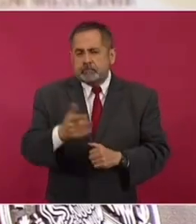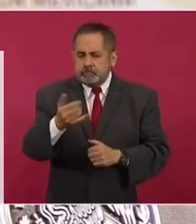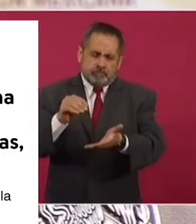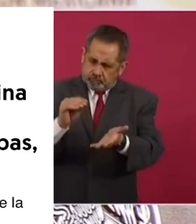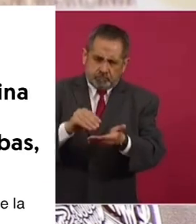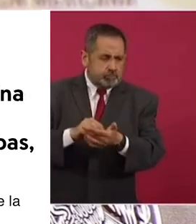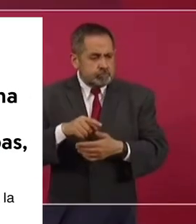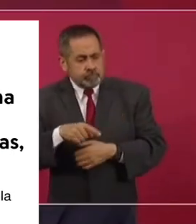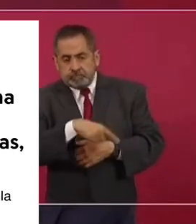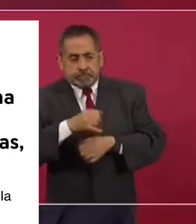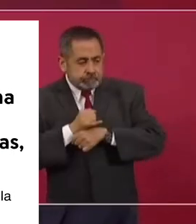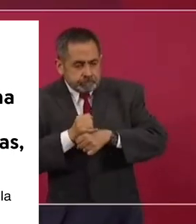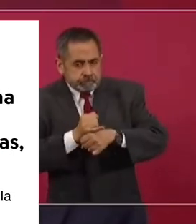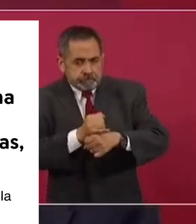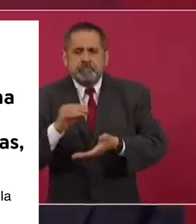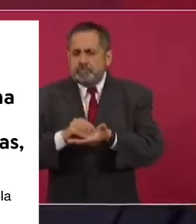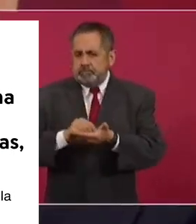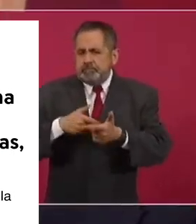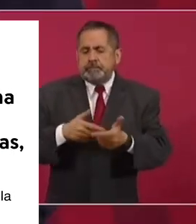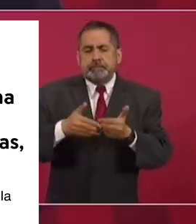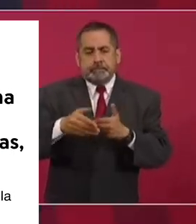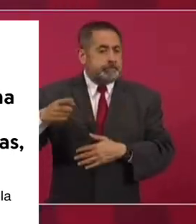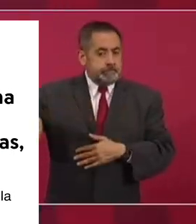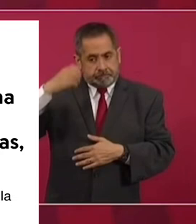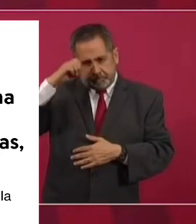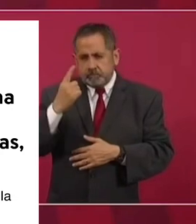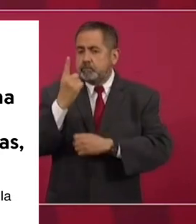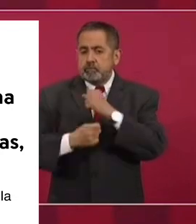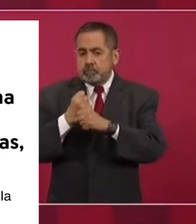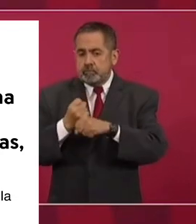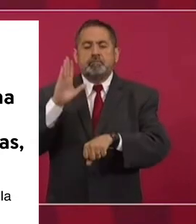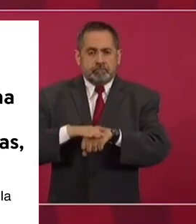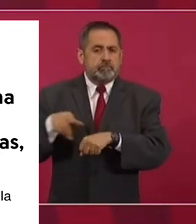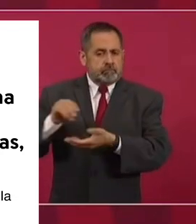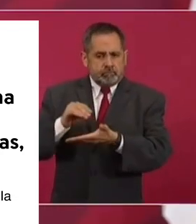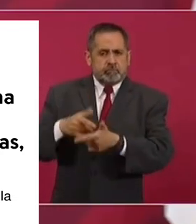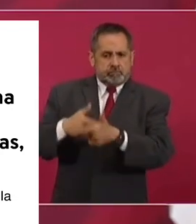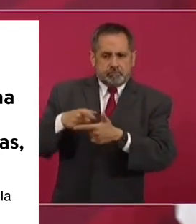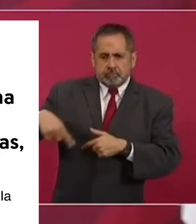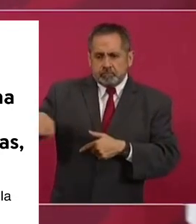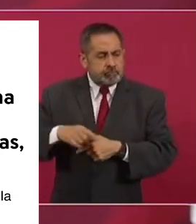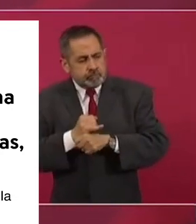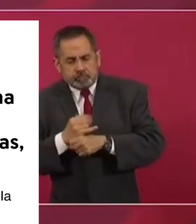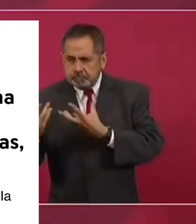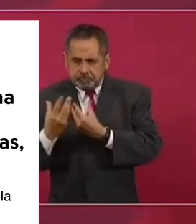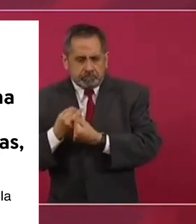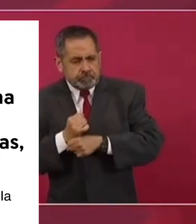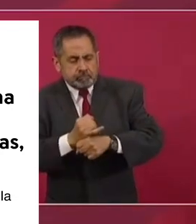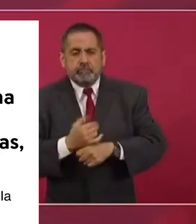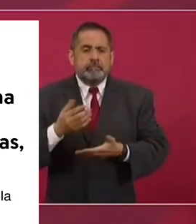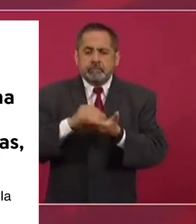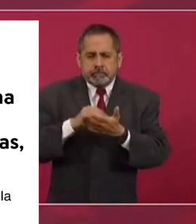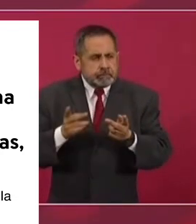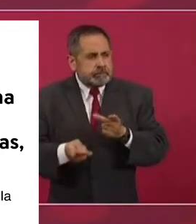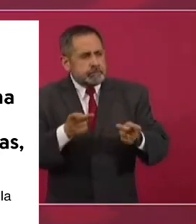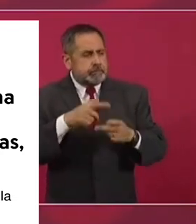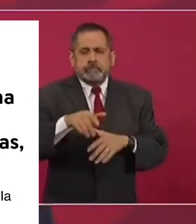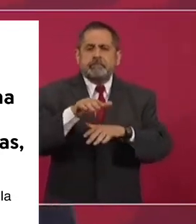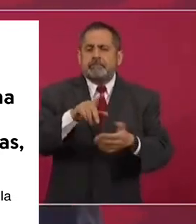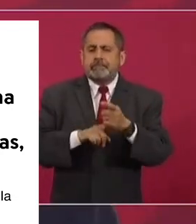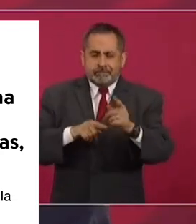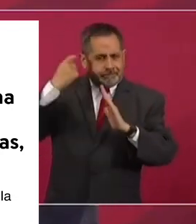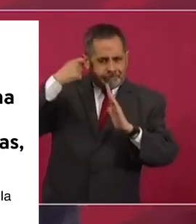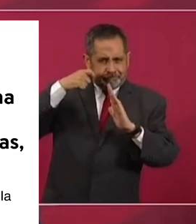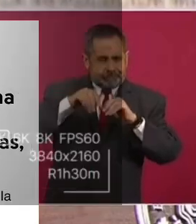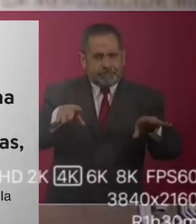continuar con la investigación. Ellos van a continuar un año más colaborando y se sigue haciendo la investigación. Sobre